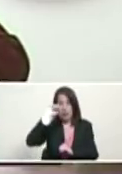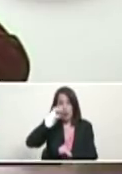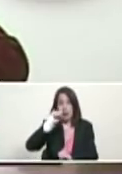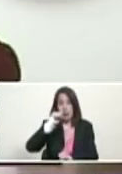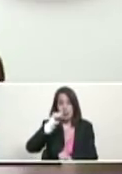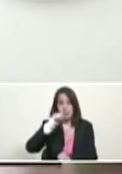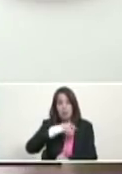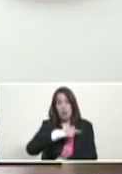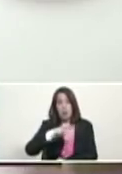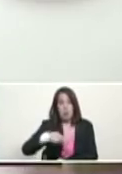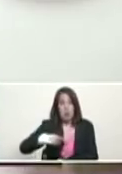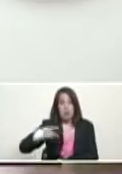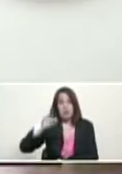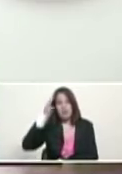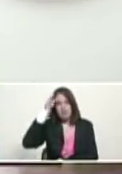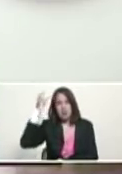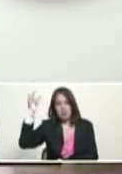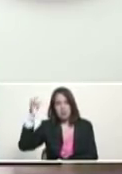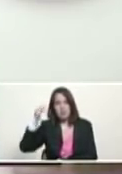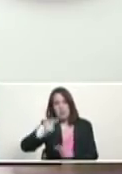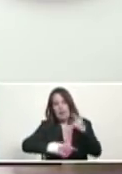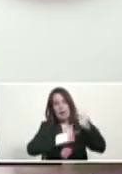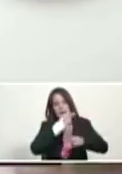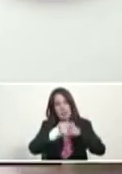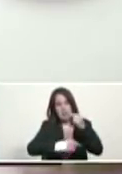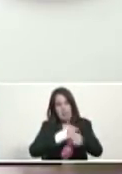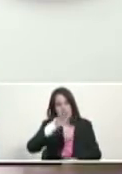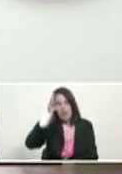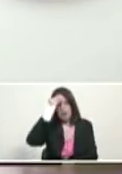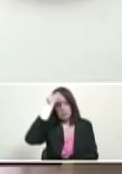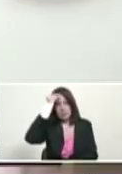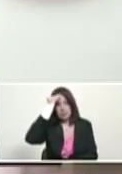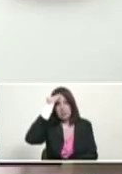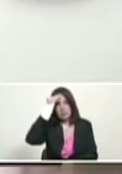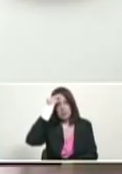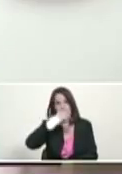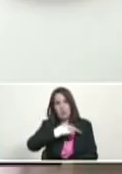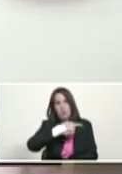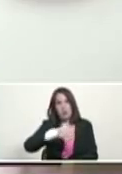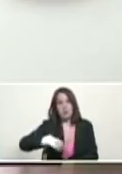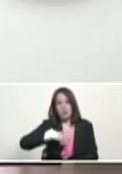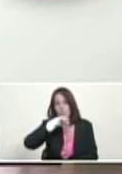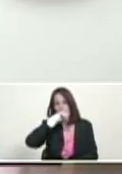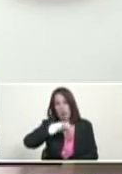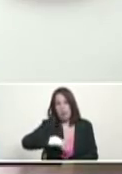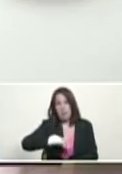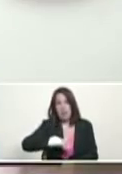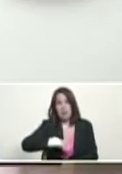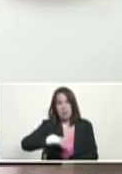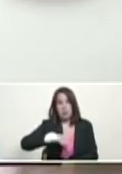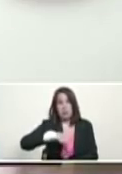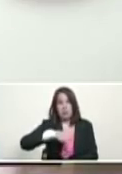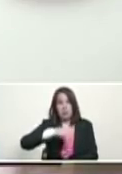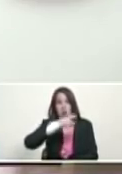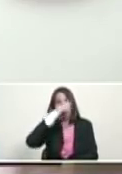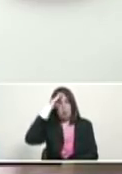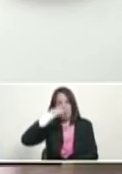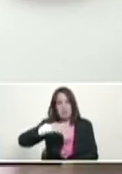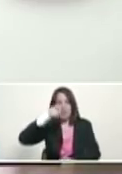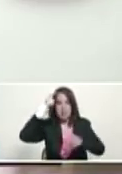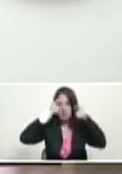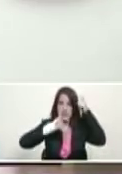nuestra filosofía heredada, aprendida de nuestro amado e infinito comandante Hugo Chávez, que siempre nos